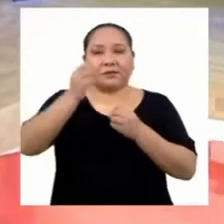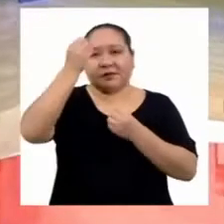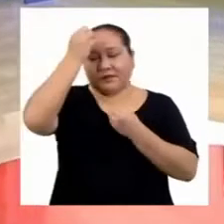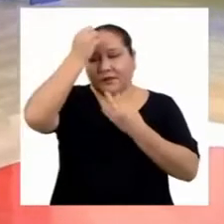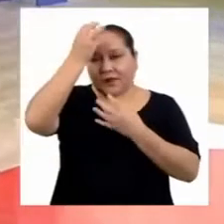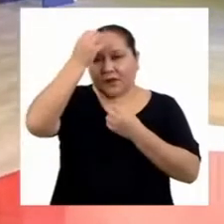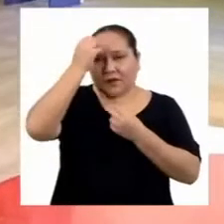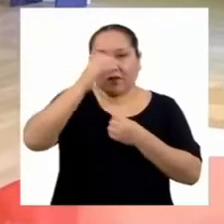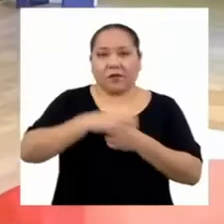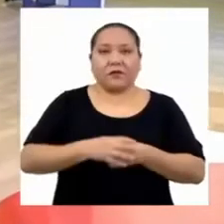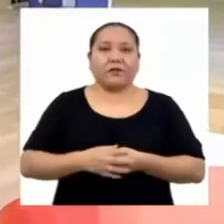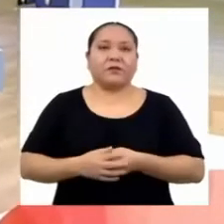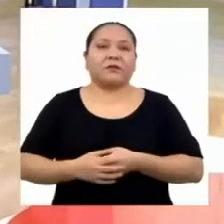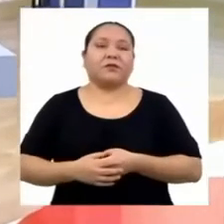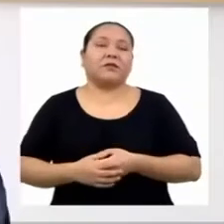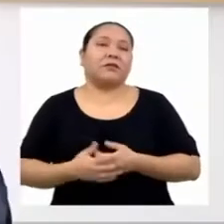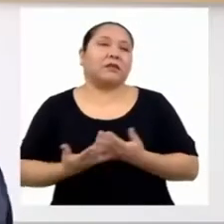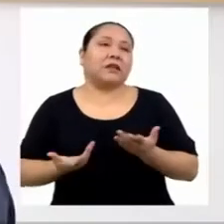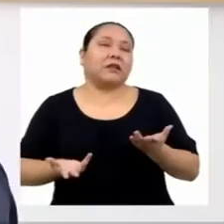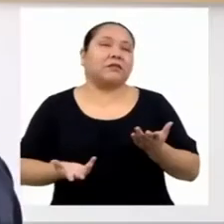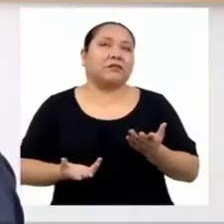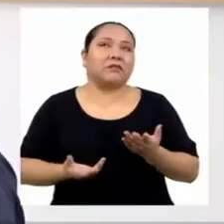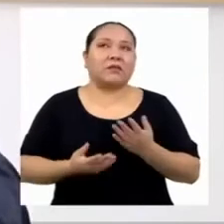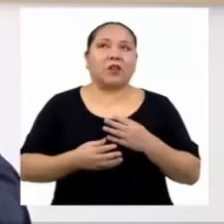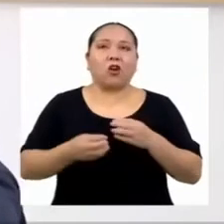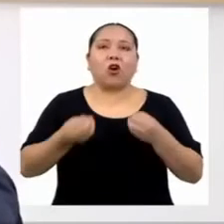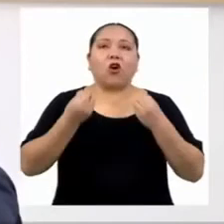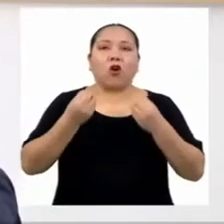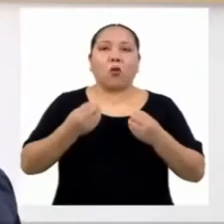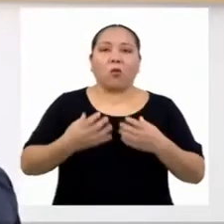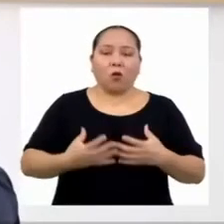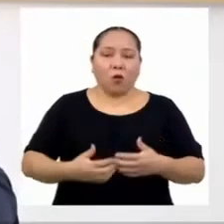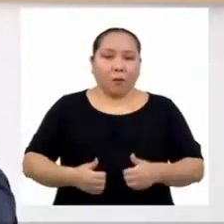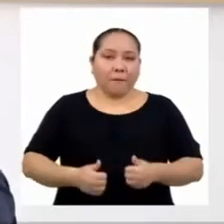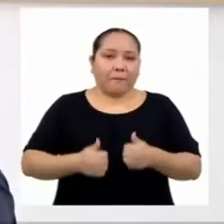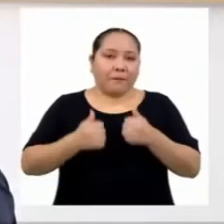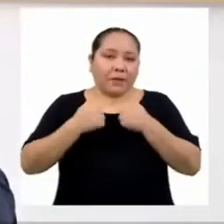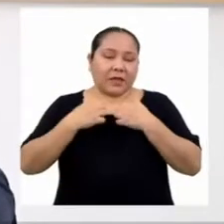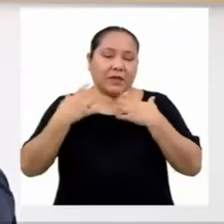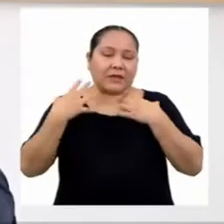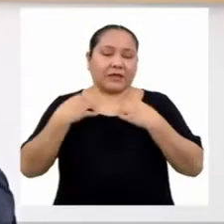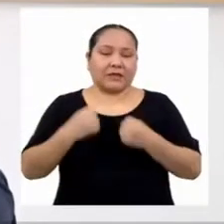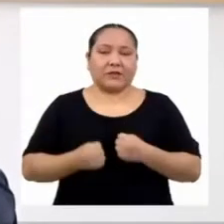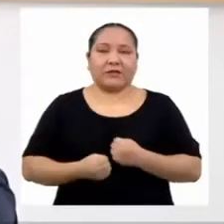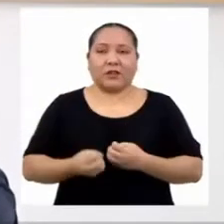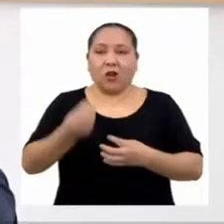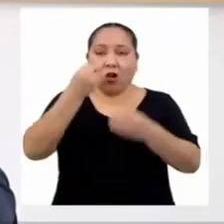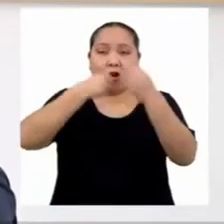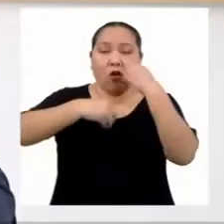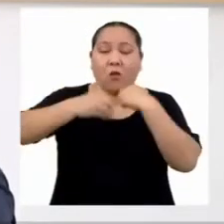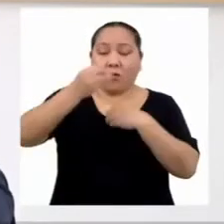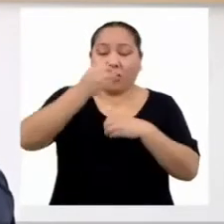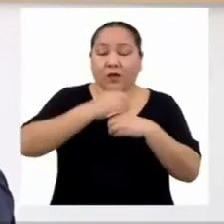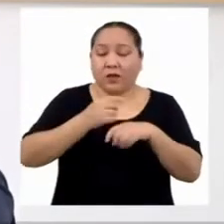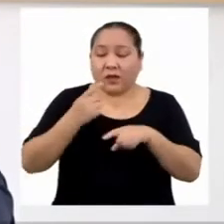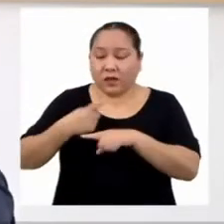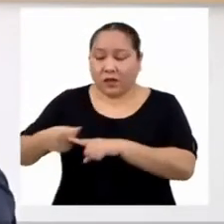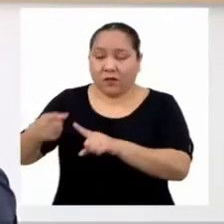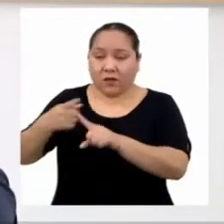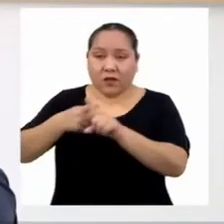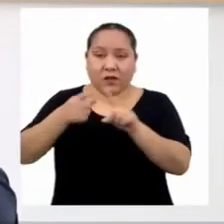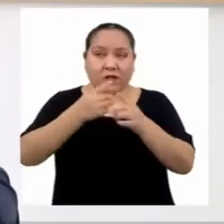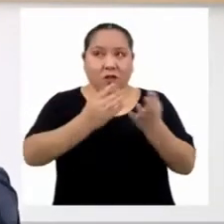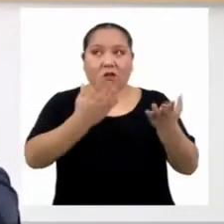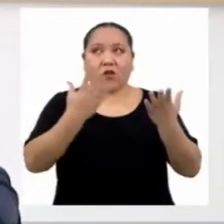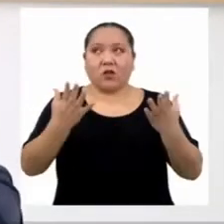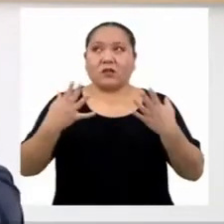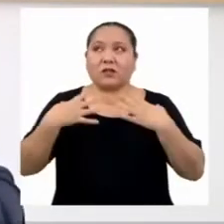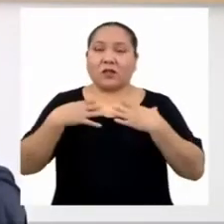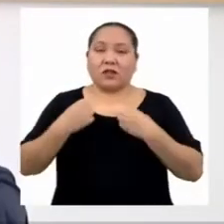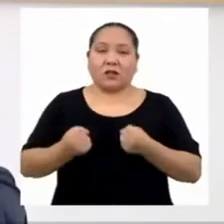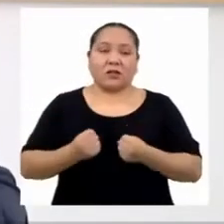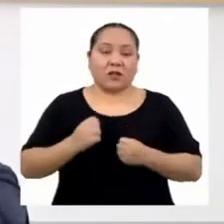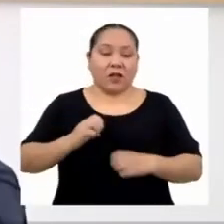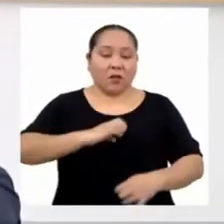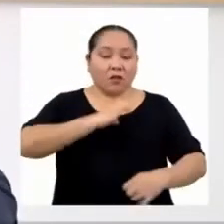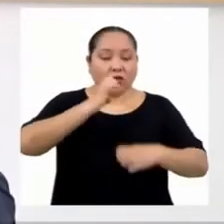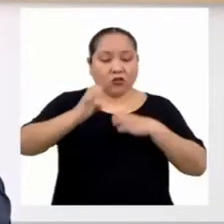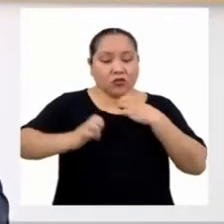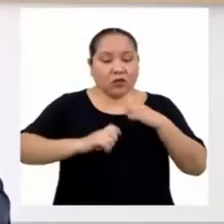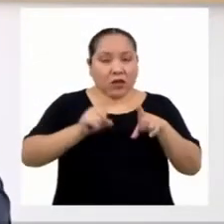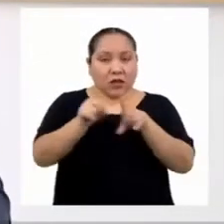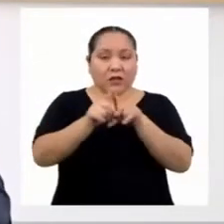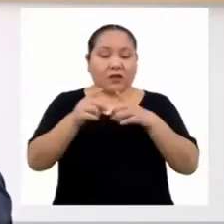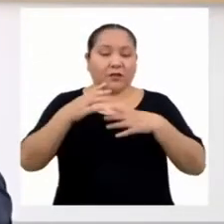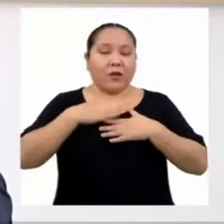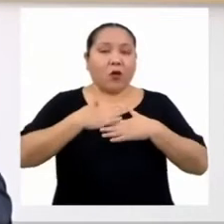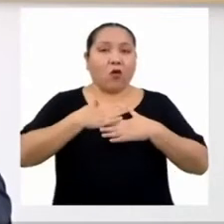hábitos de vida saludable. Es decir, alimentarse bien y seguir una serie de hábitos saludables a nivel emocional y físico,